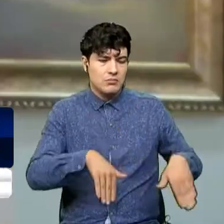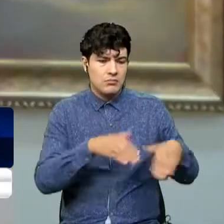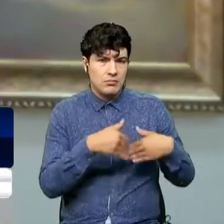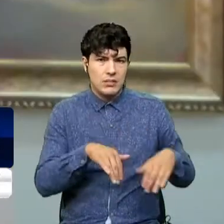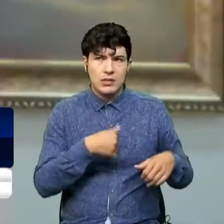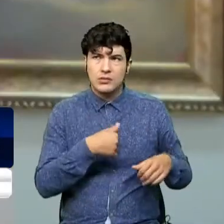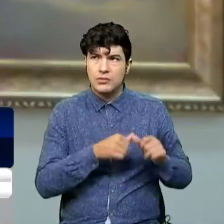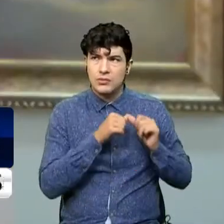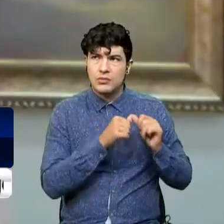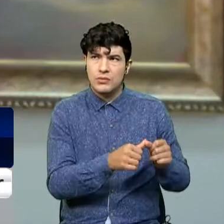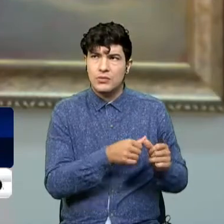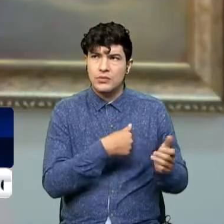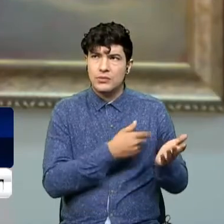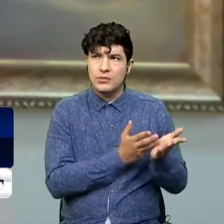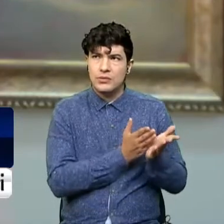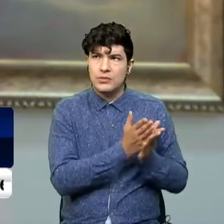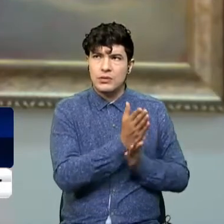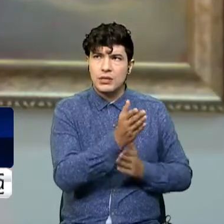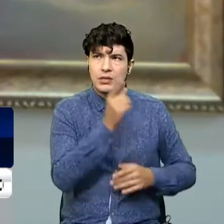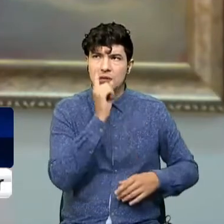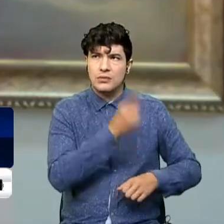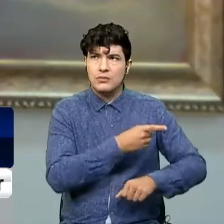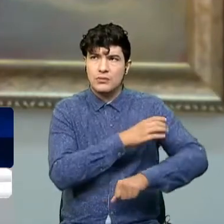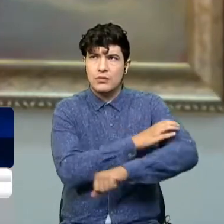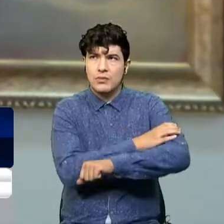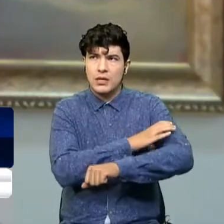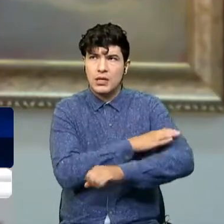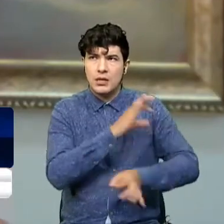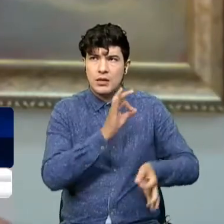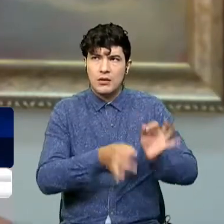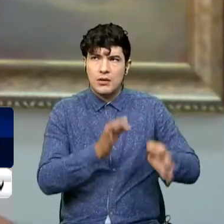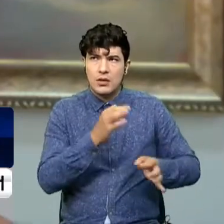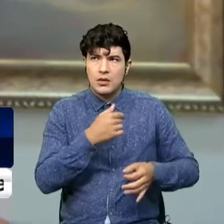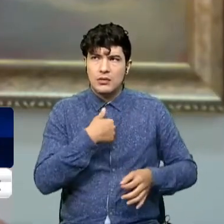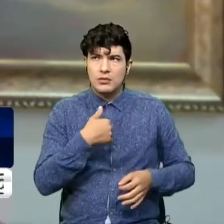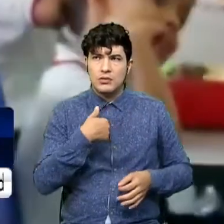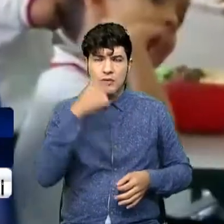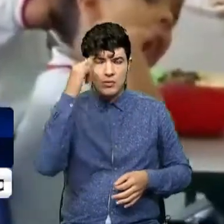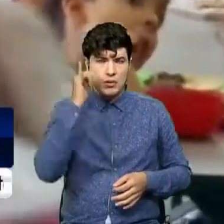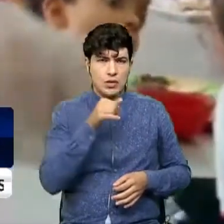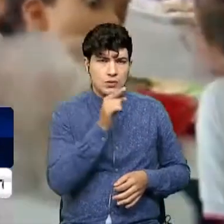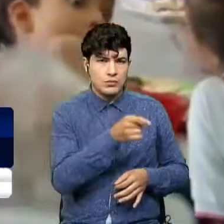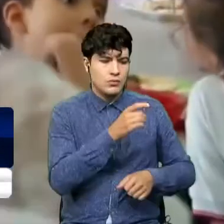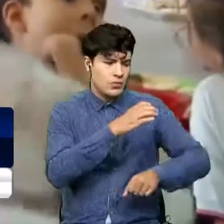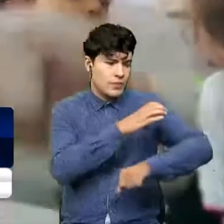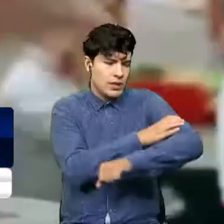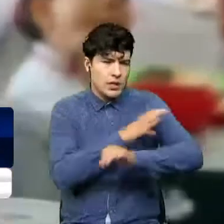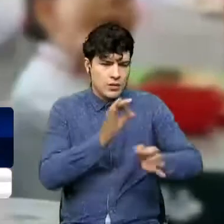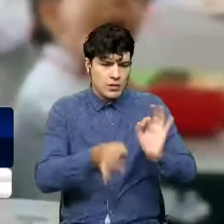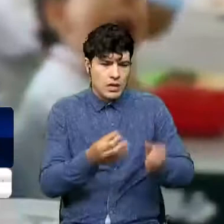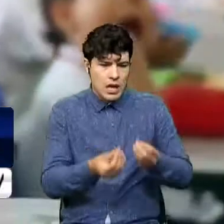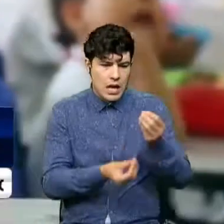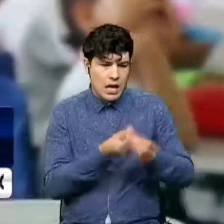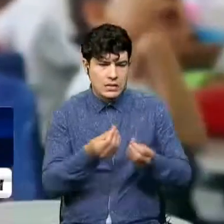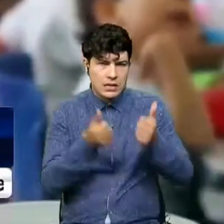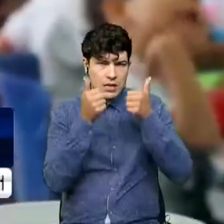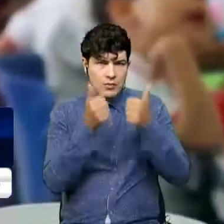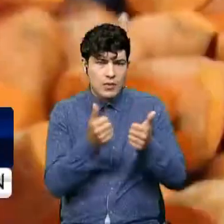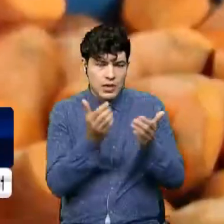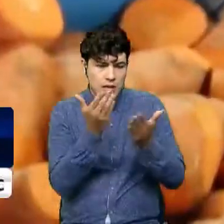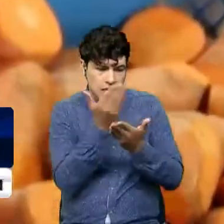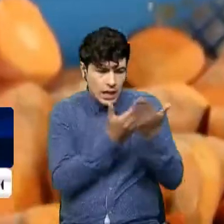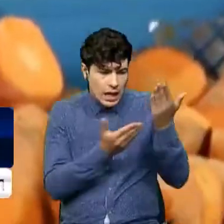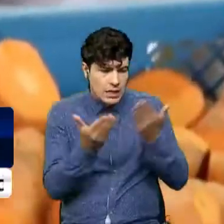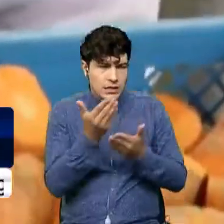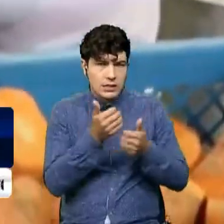me mantengo en la postura del comité jurídico, pues creo que el comité jurídico hizo un muy buen estudio,